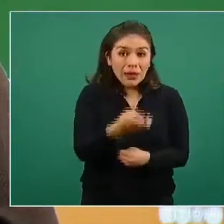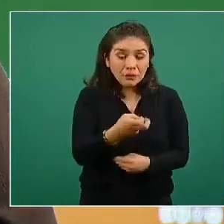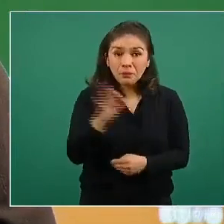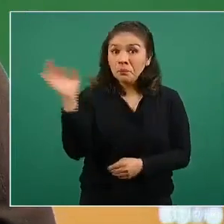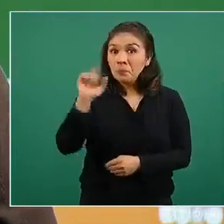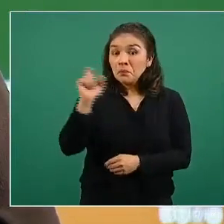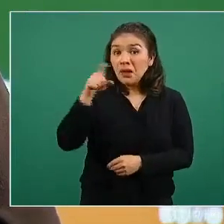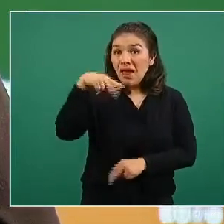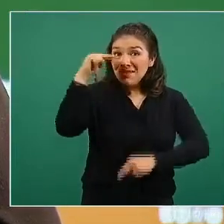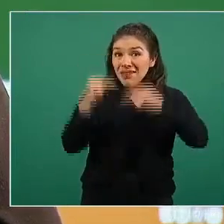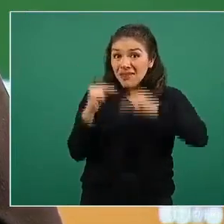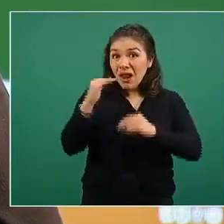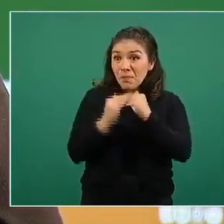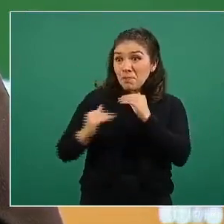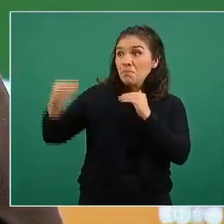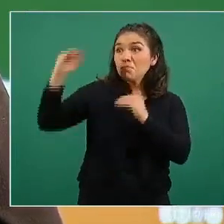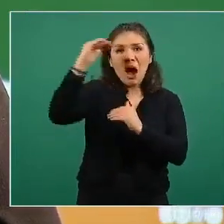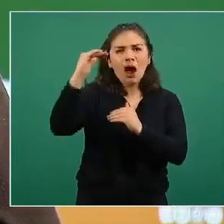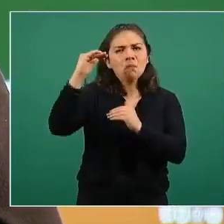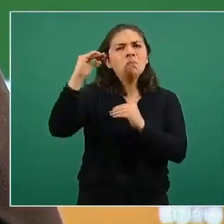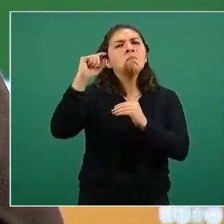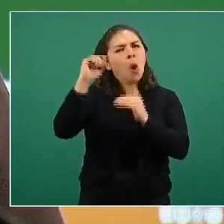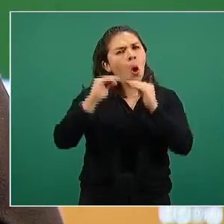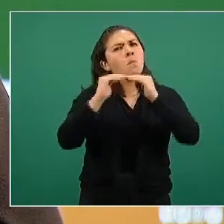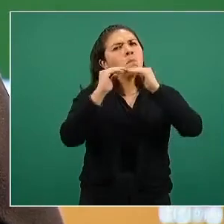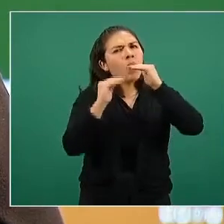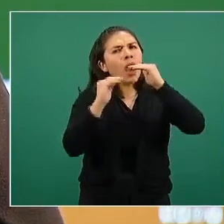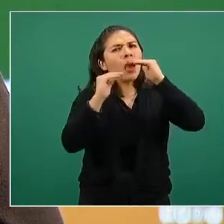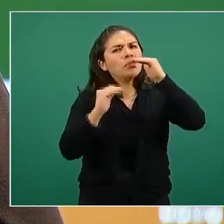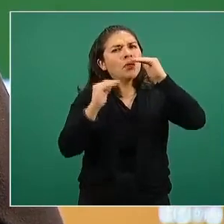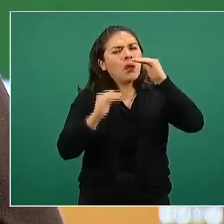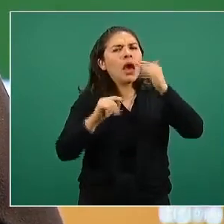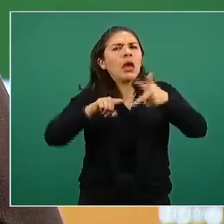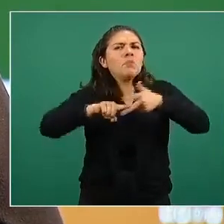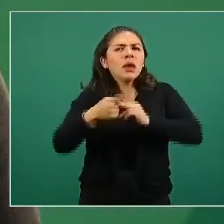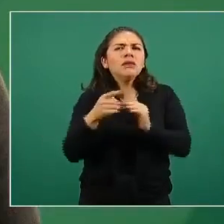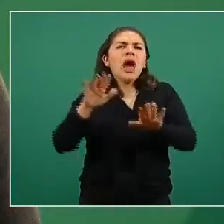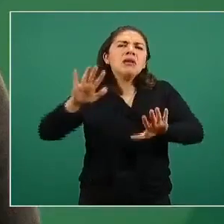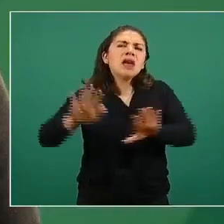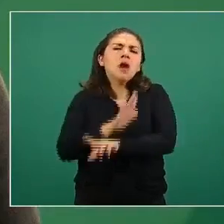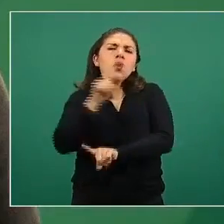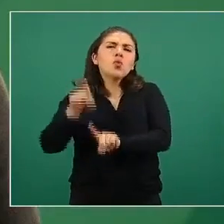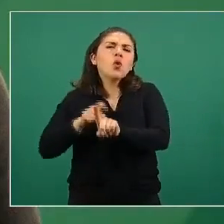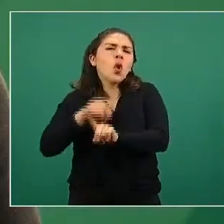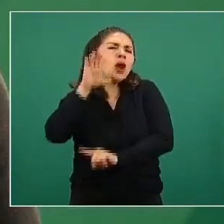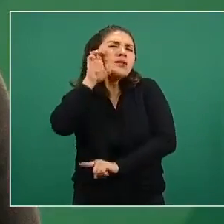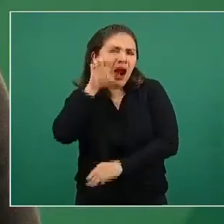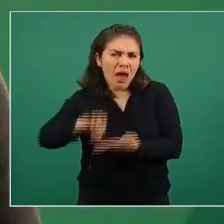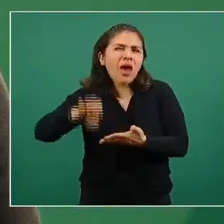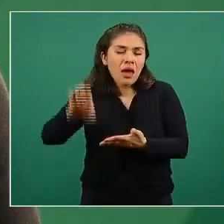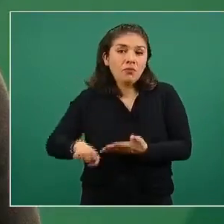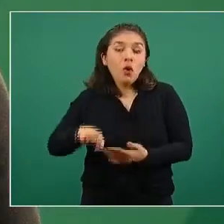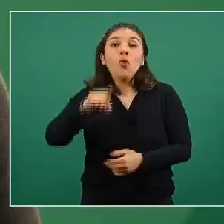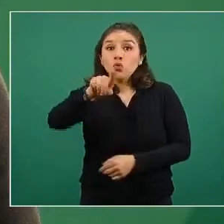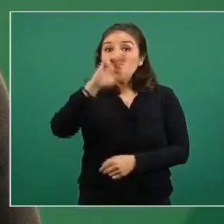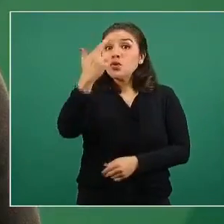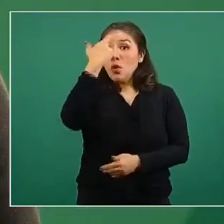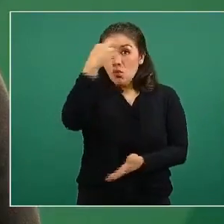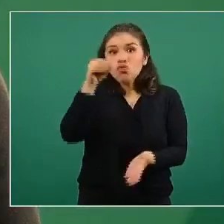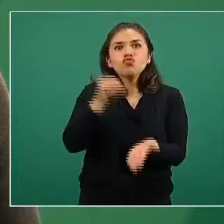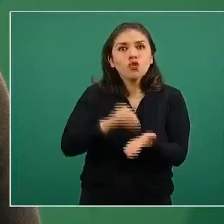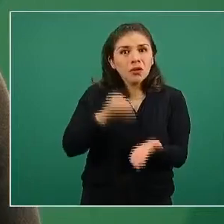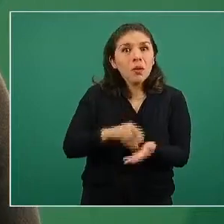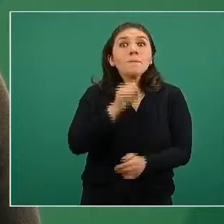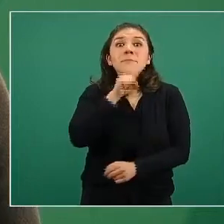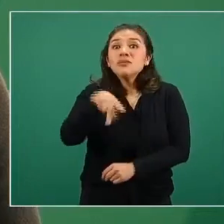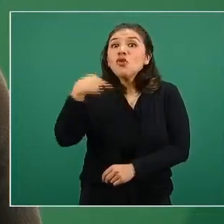nivel de riesgo deja de ser máximo y pasa a un nivel alto, que es en este caso el color naranja, recordando que todavía el